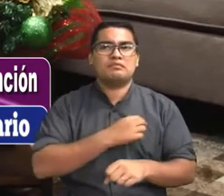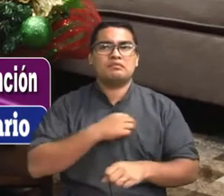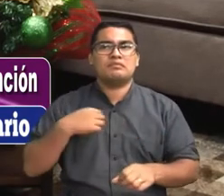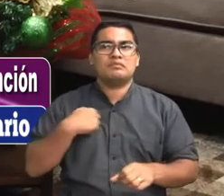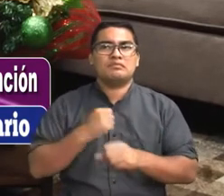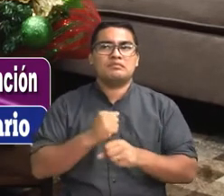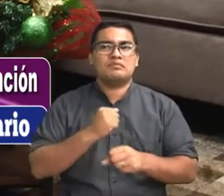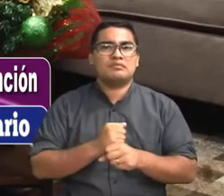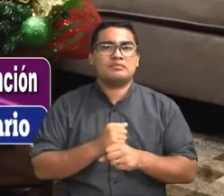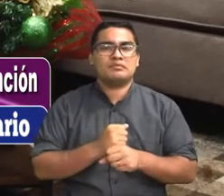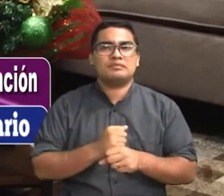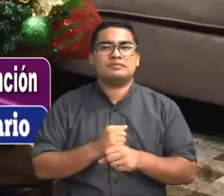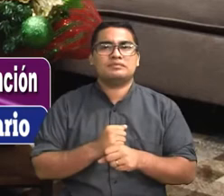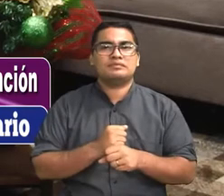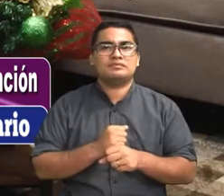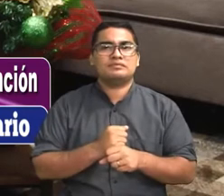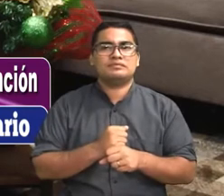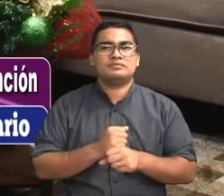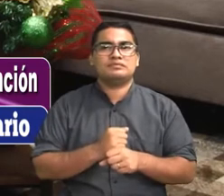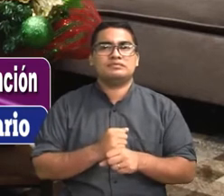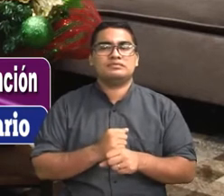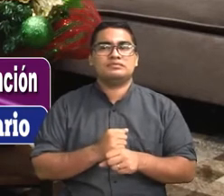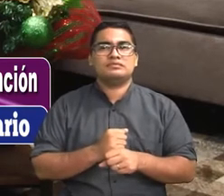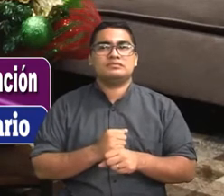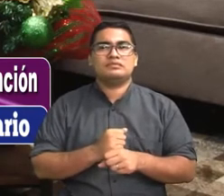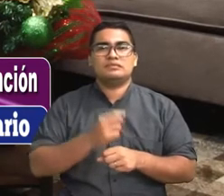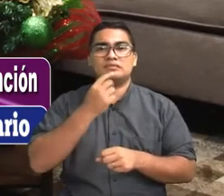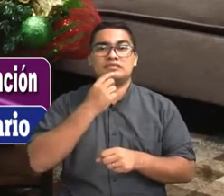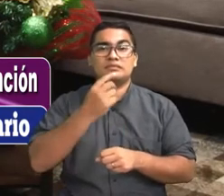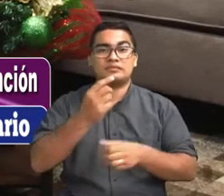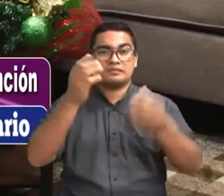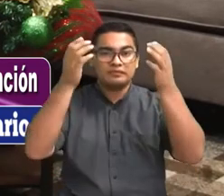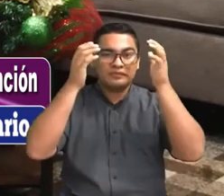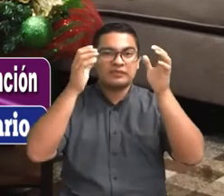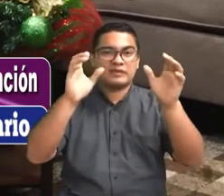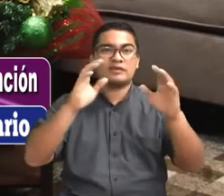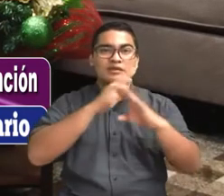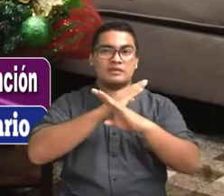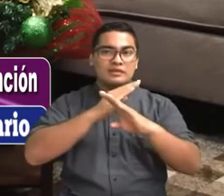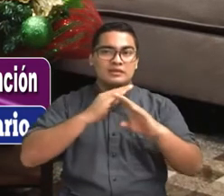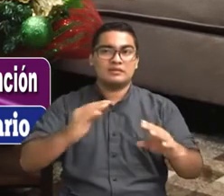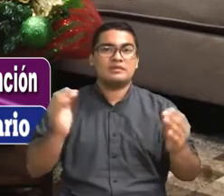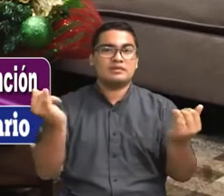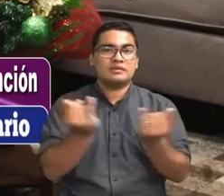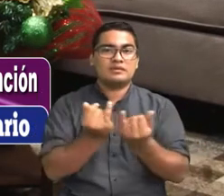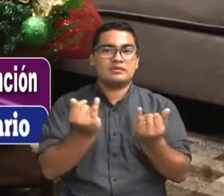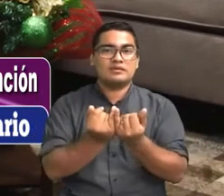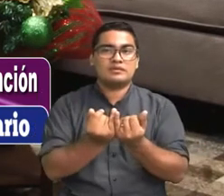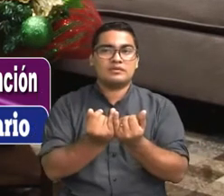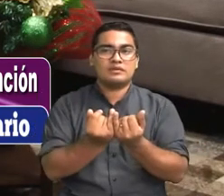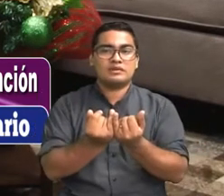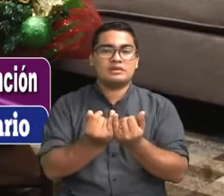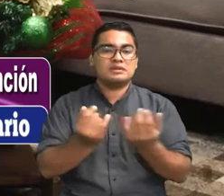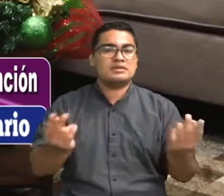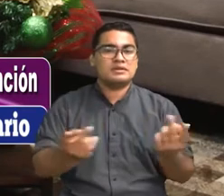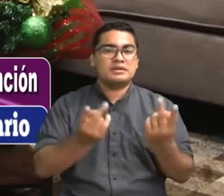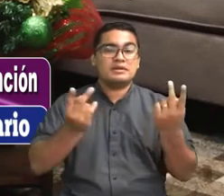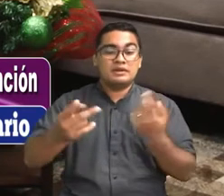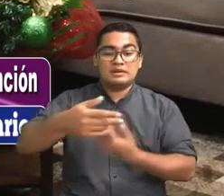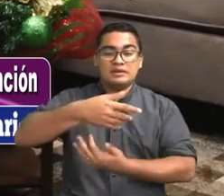y realizando, ¿verdad? Construyendo una cultura de paz, una cultura de